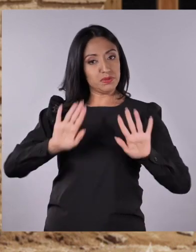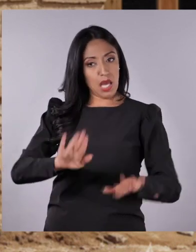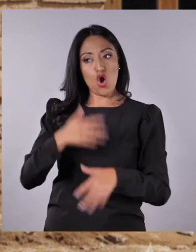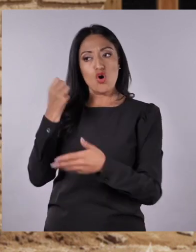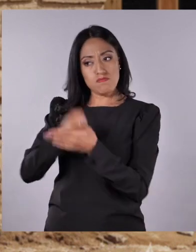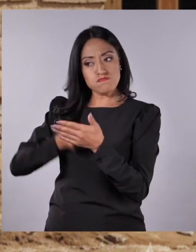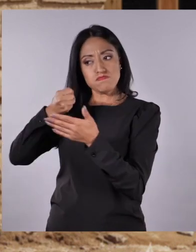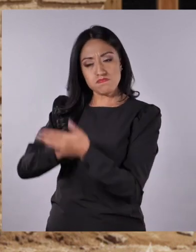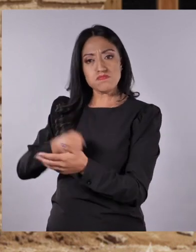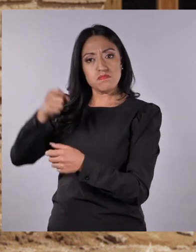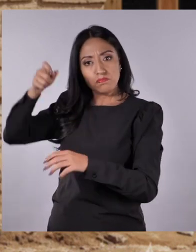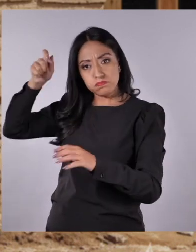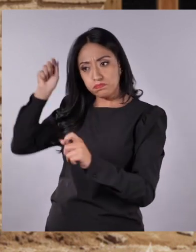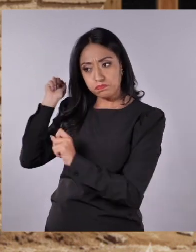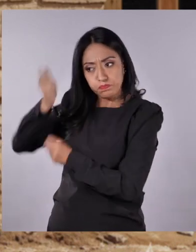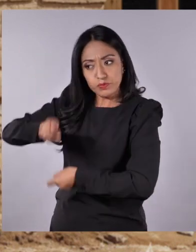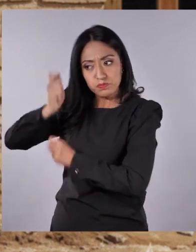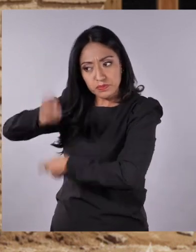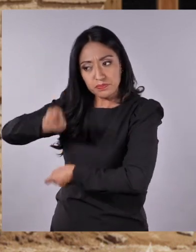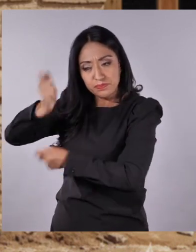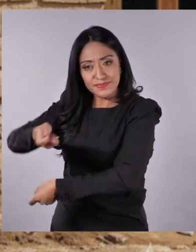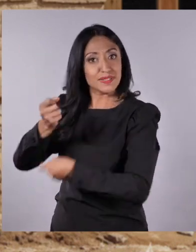seguir dándole a esas zanjas.